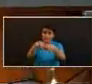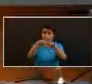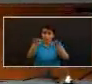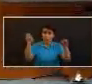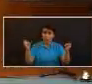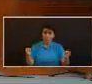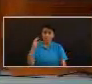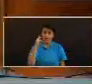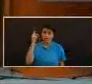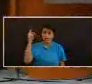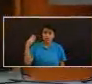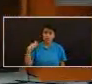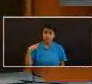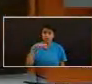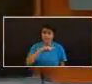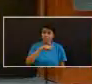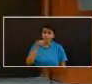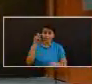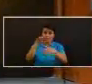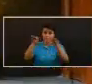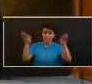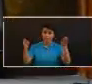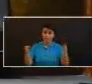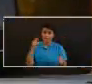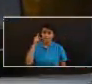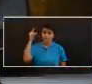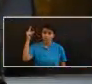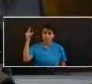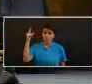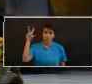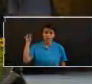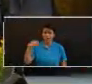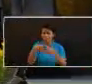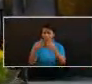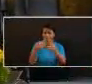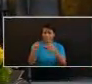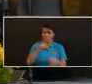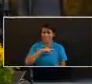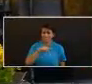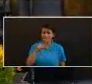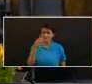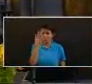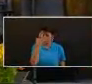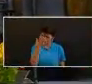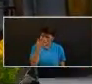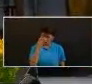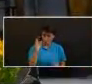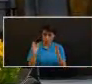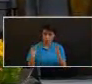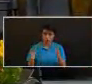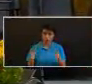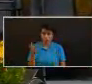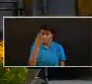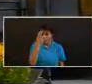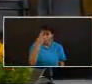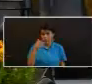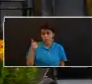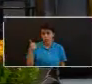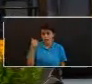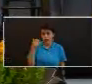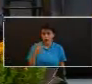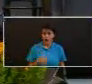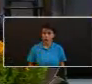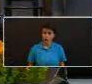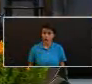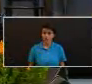del Señor, para estar en la mesa del Señor. No importa si eres pecador, pecadora,